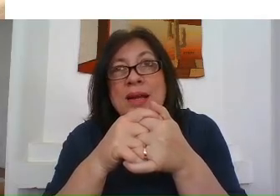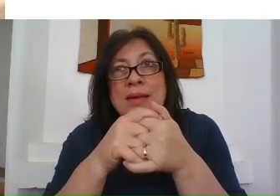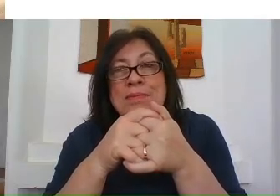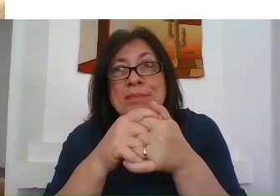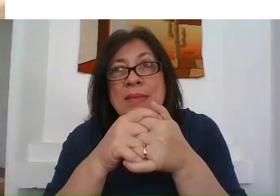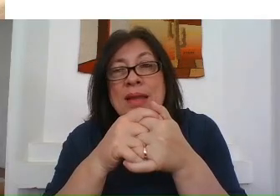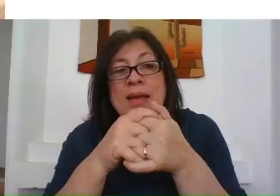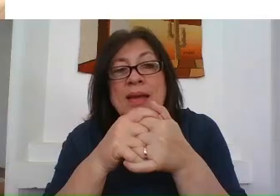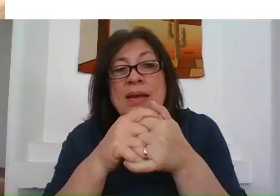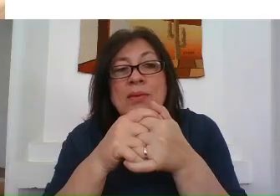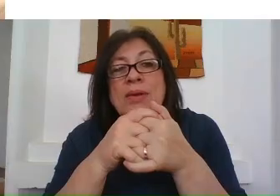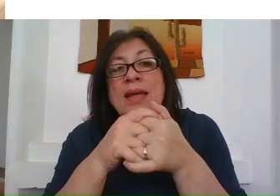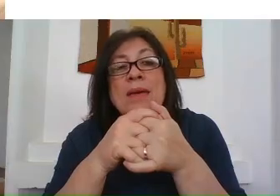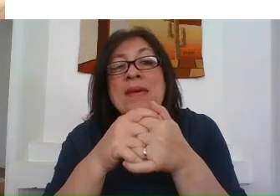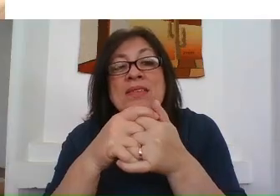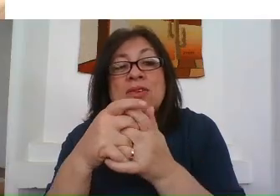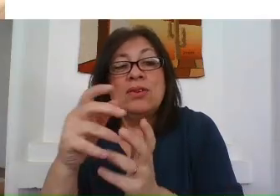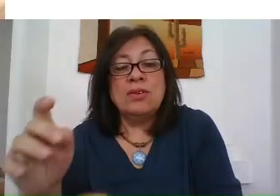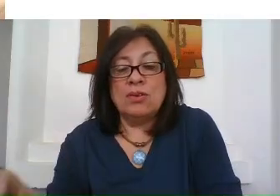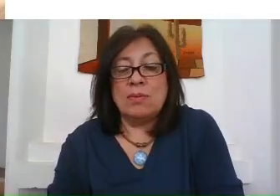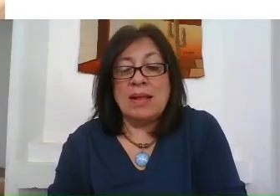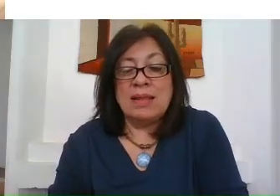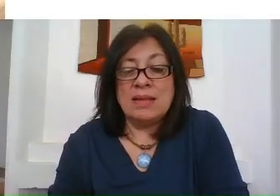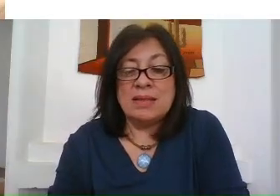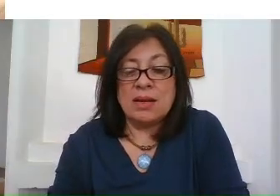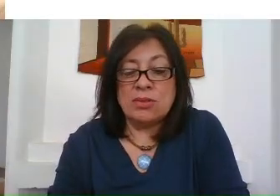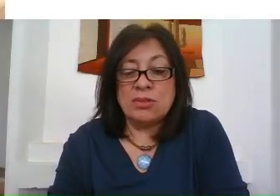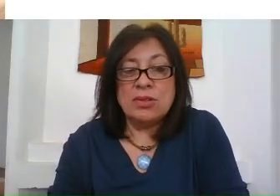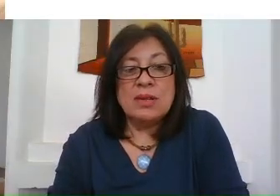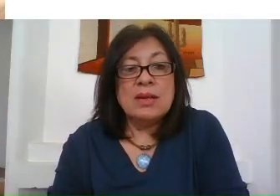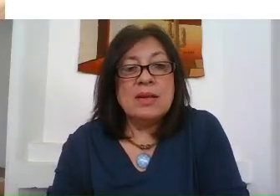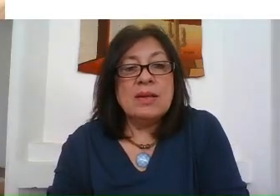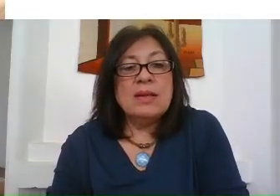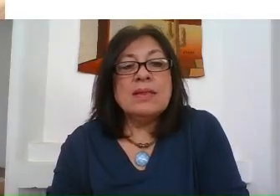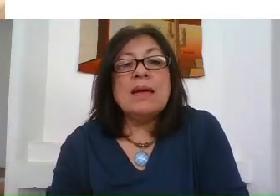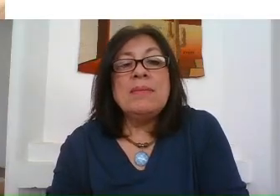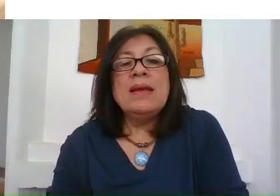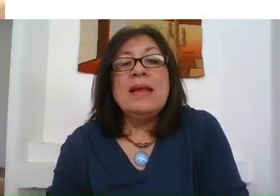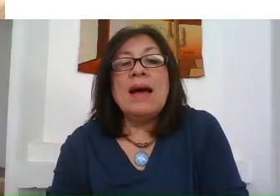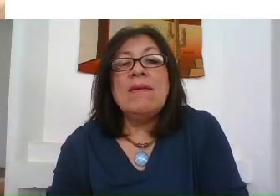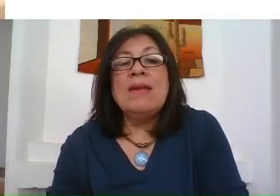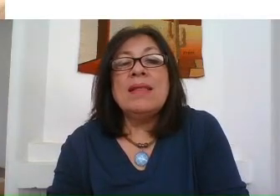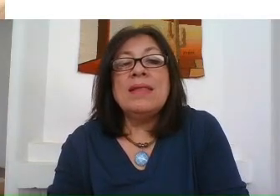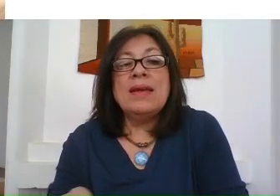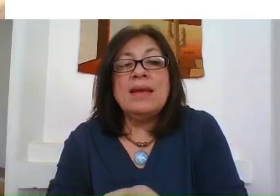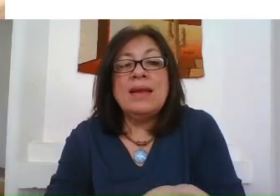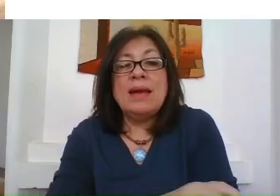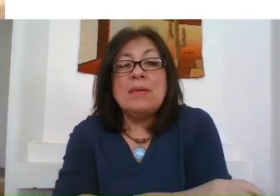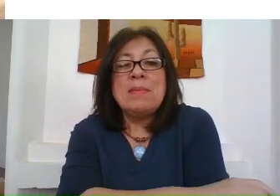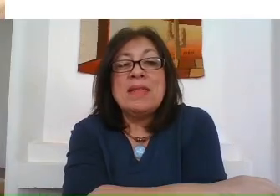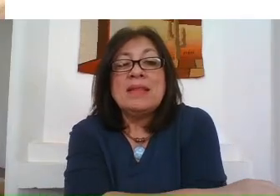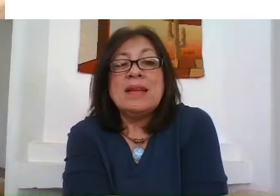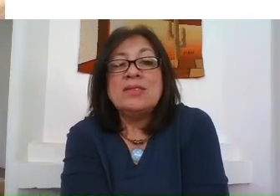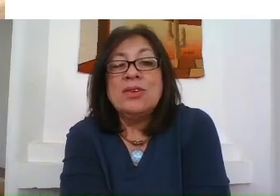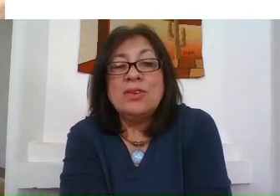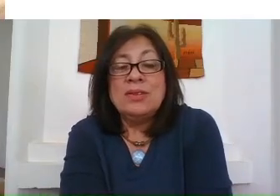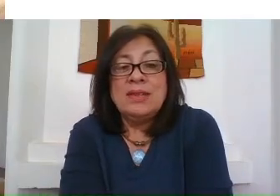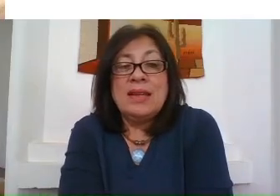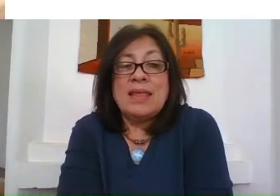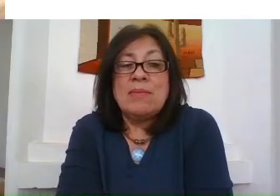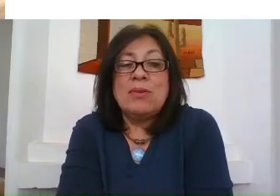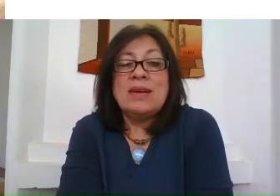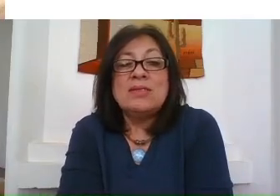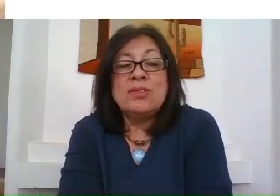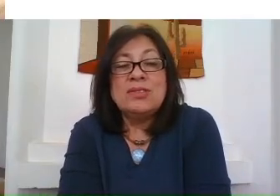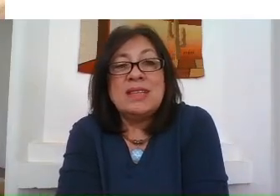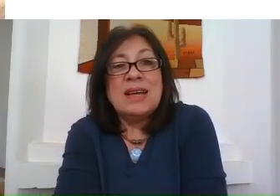es una desviación normal del desarrollo. También hablan de la bipedestación